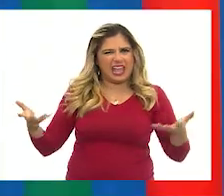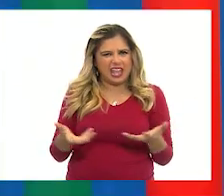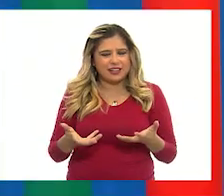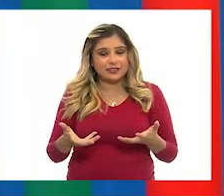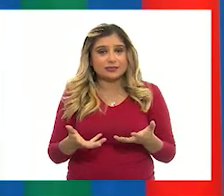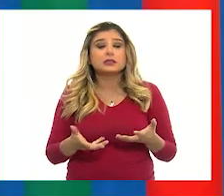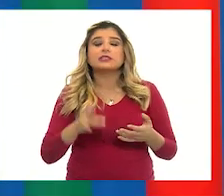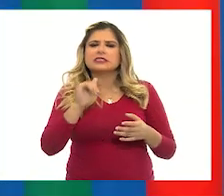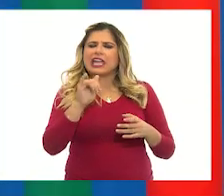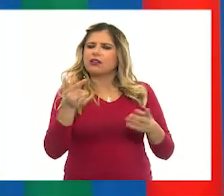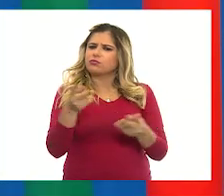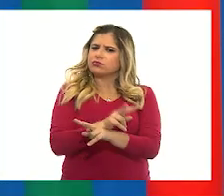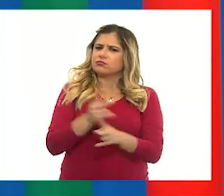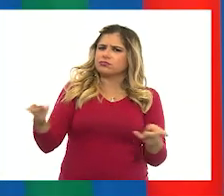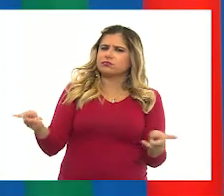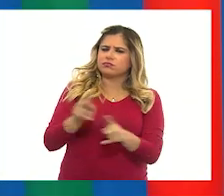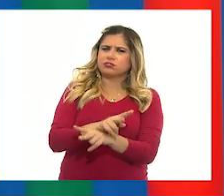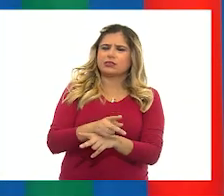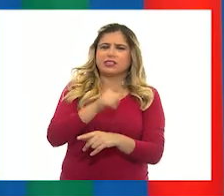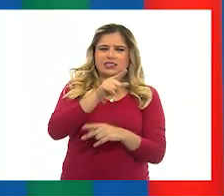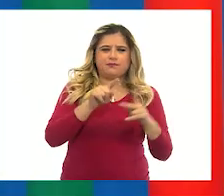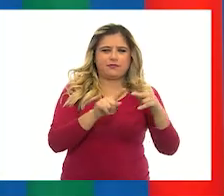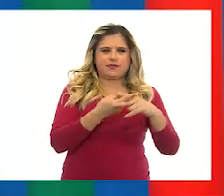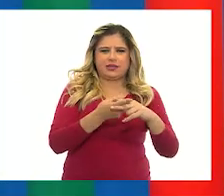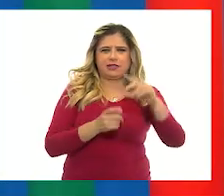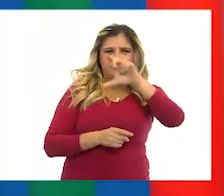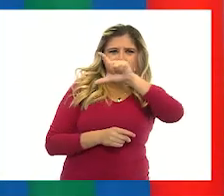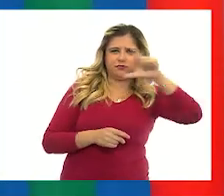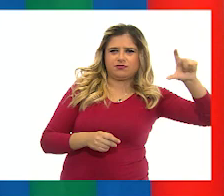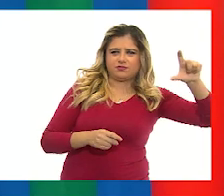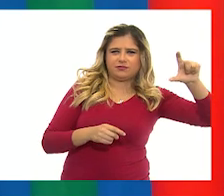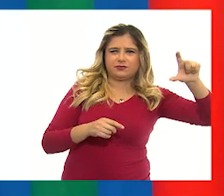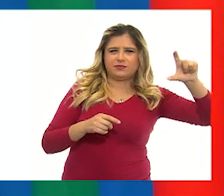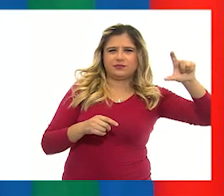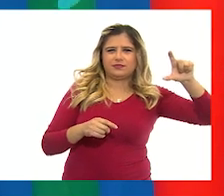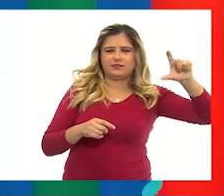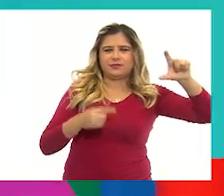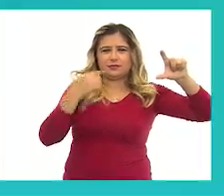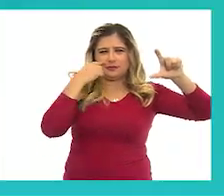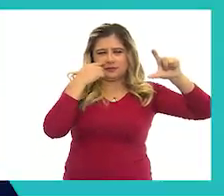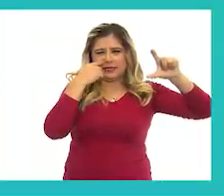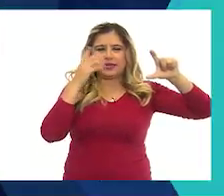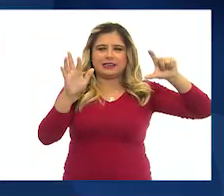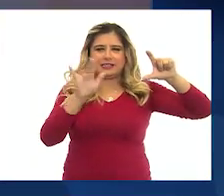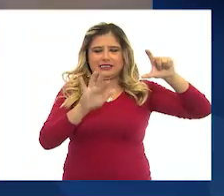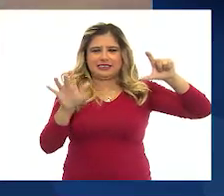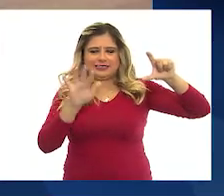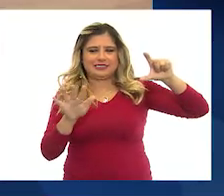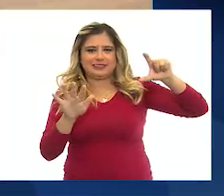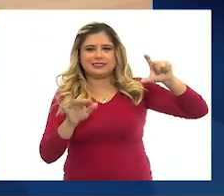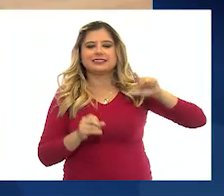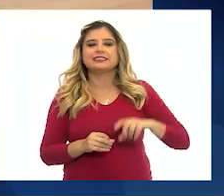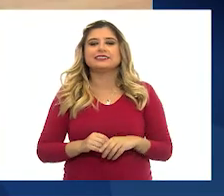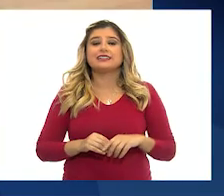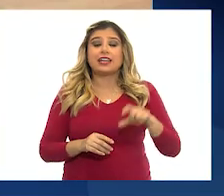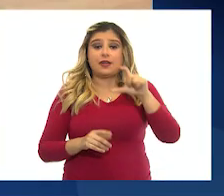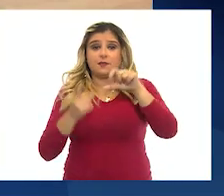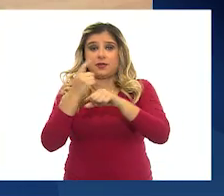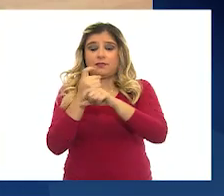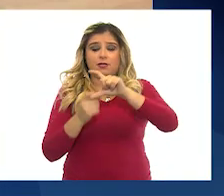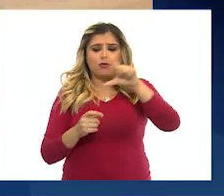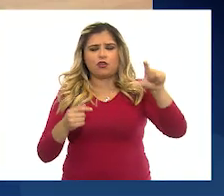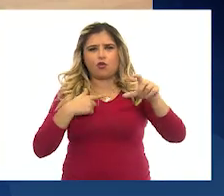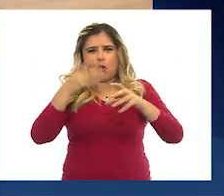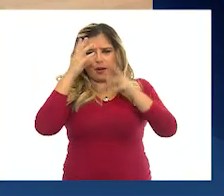los va intercalando. El párrafo inicial, por ejemplo, arranca del siguiente modo. Primero refiere un hecho. He aprendido a